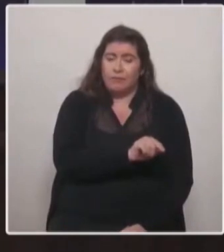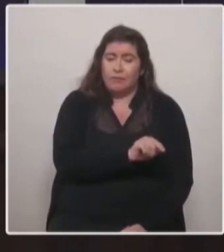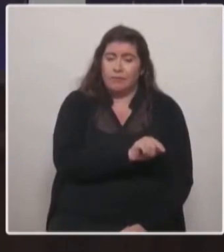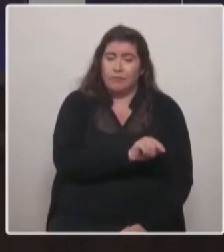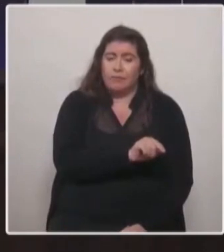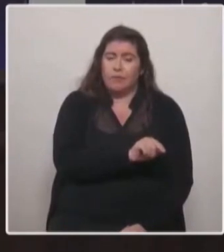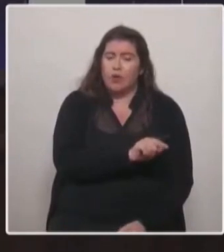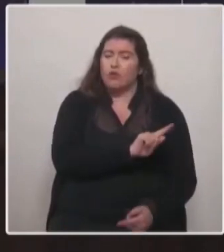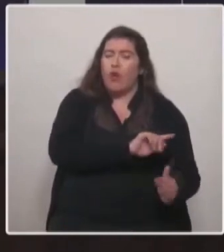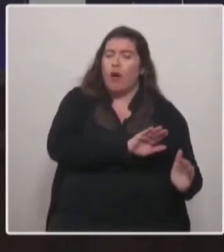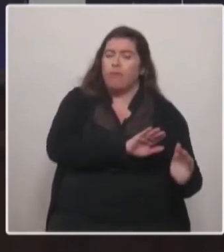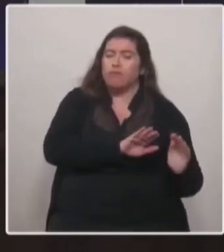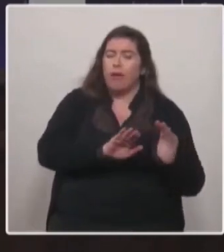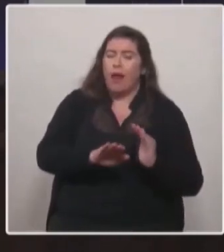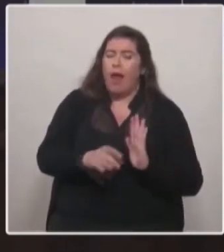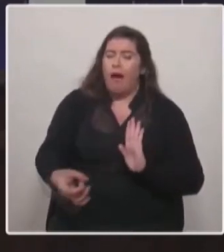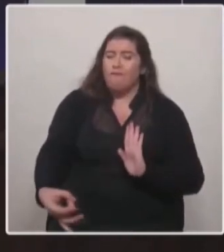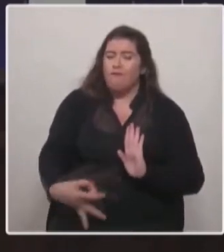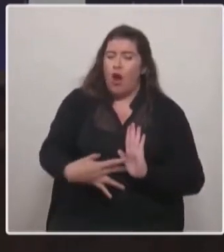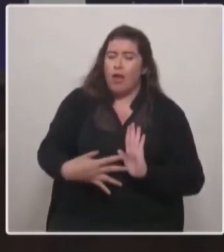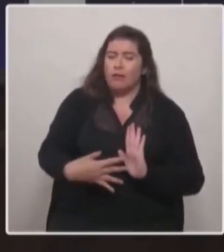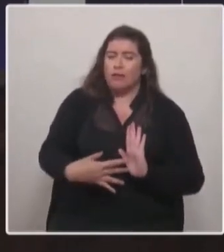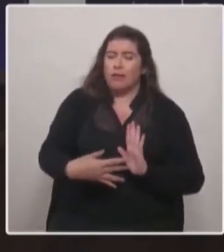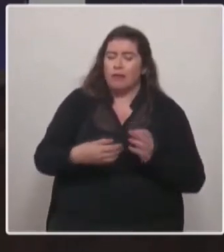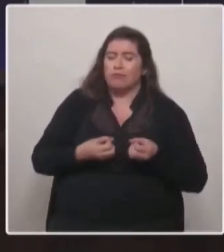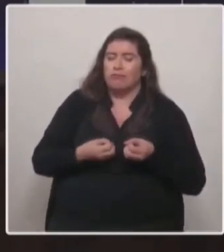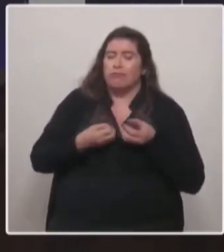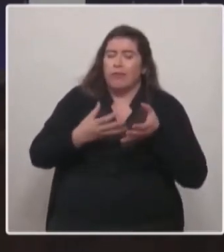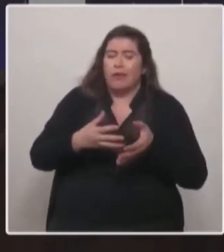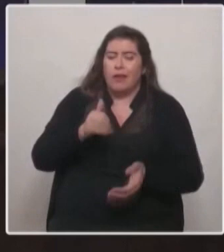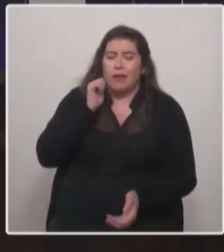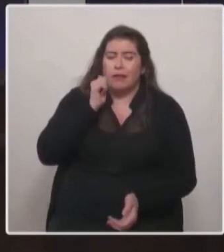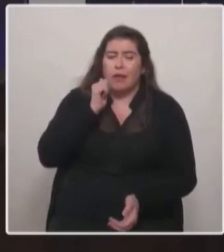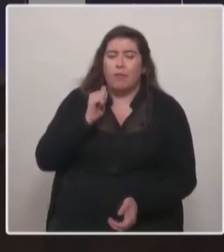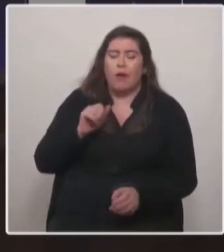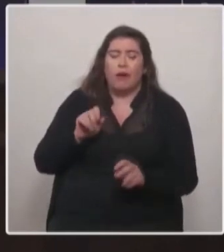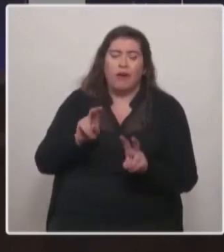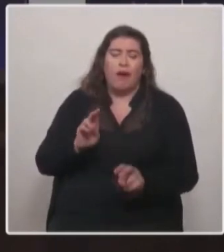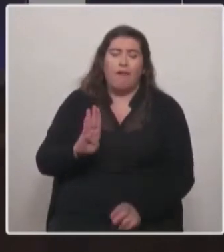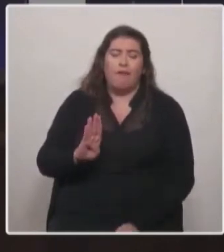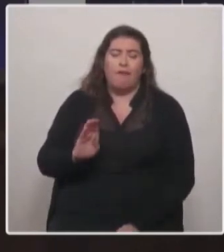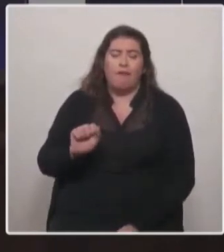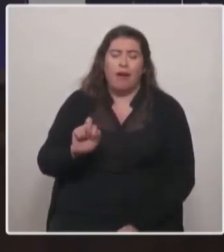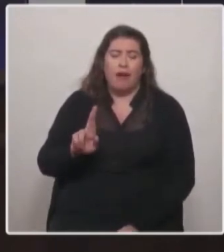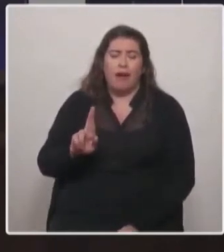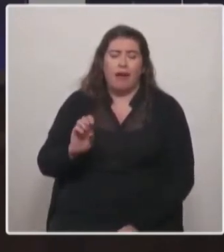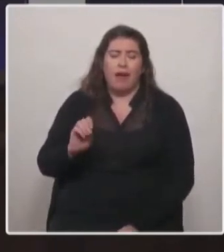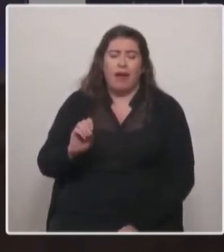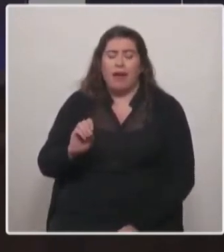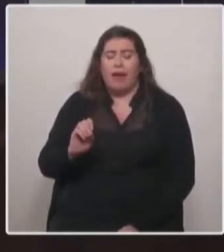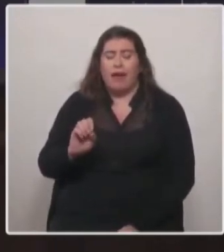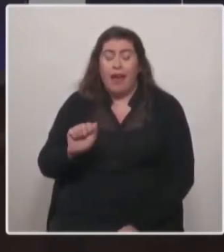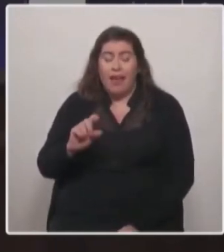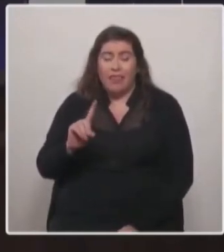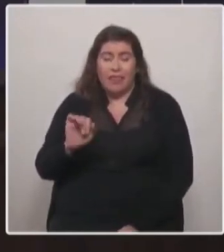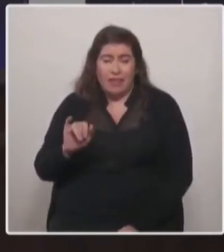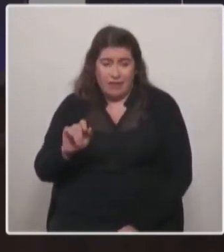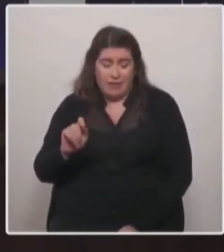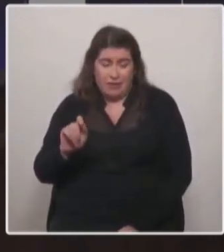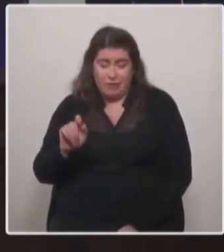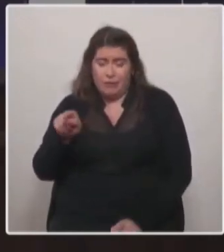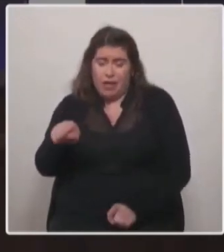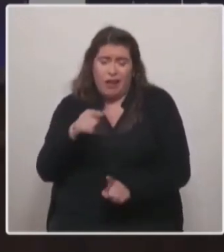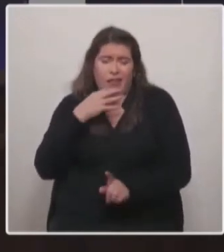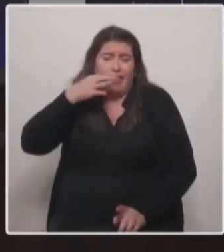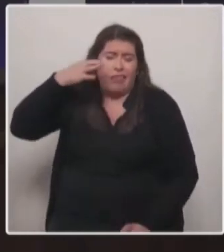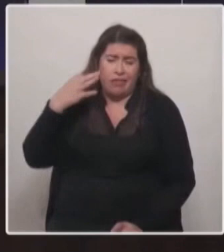no avalar la violencia expresada ayer por el constituyente Baradit. La verdad es que me parece una falta de respeto que él señale y